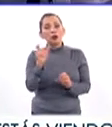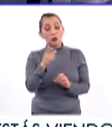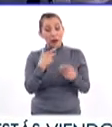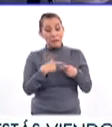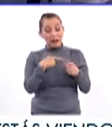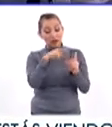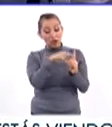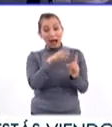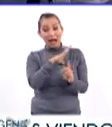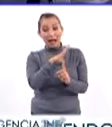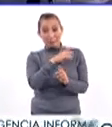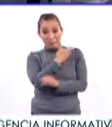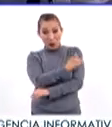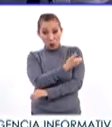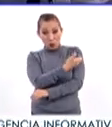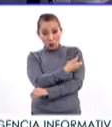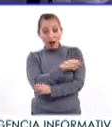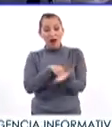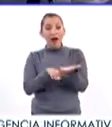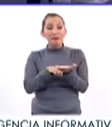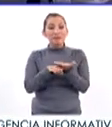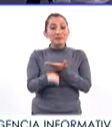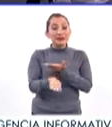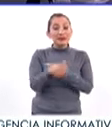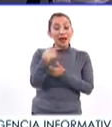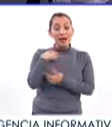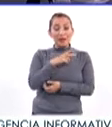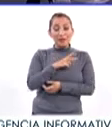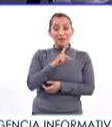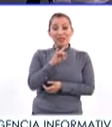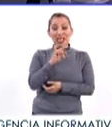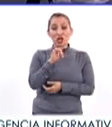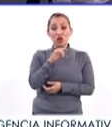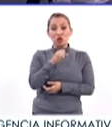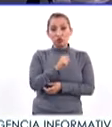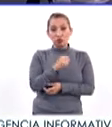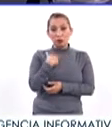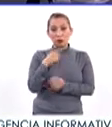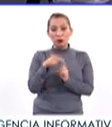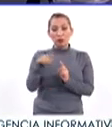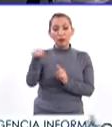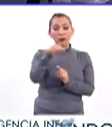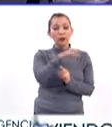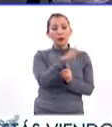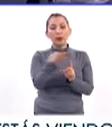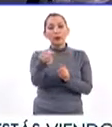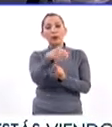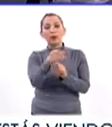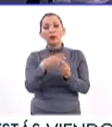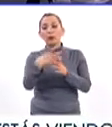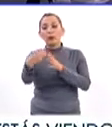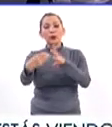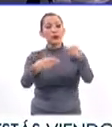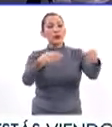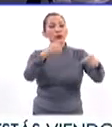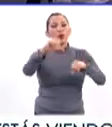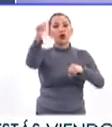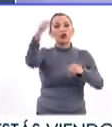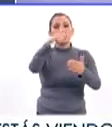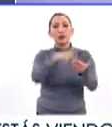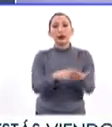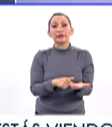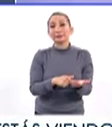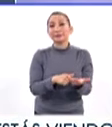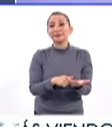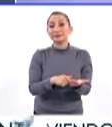una persona está vacunada, evita que el virus esté rotando, que esté transitando hacia otras